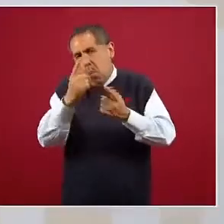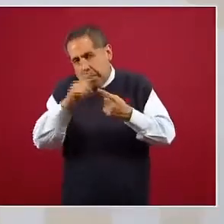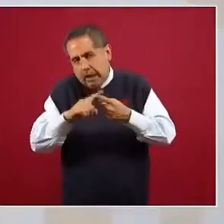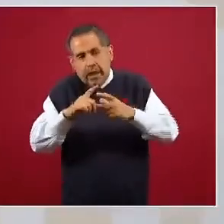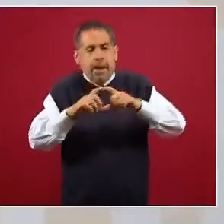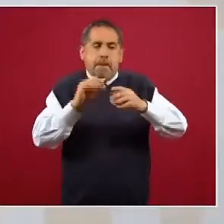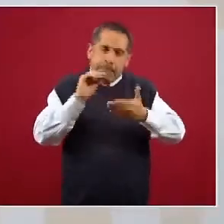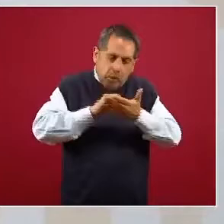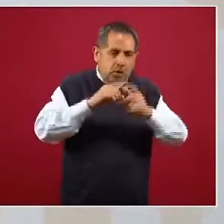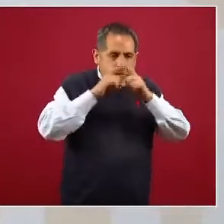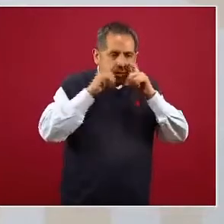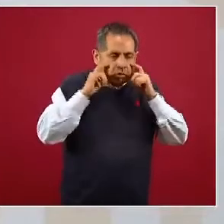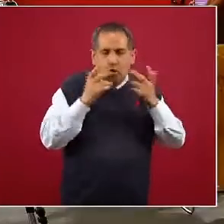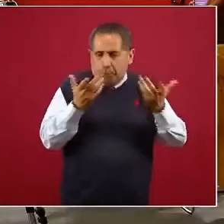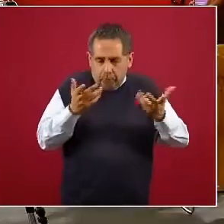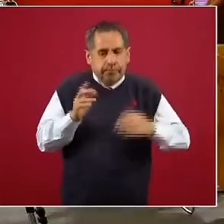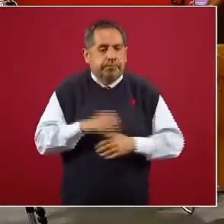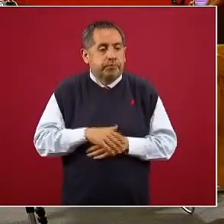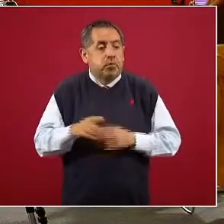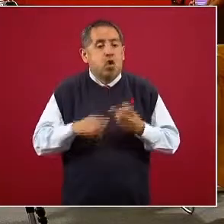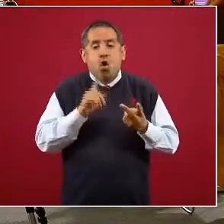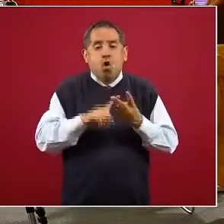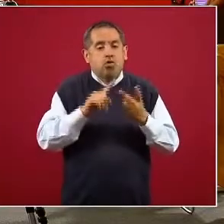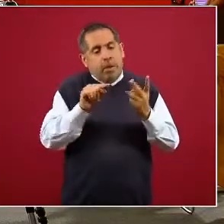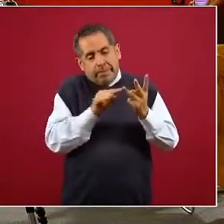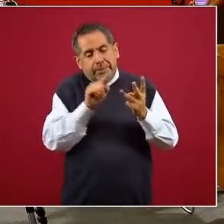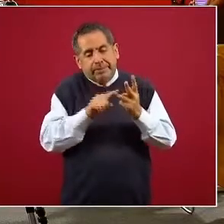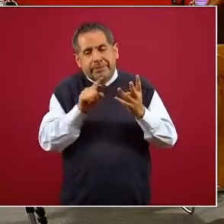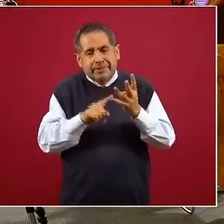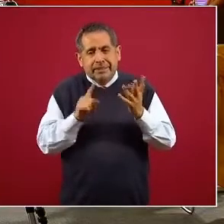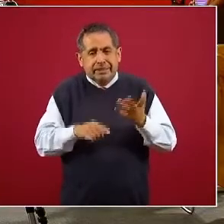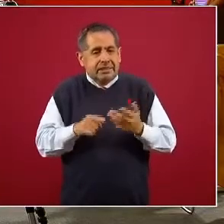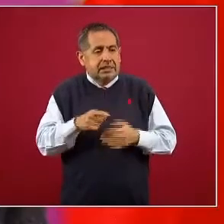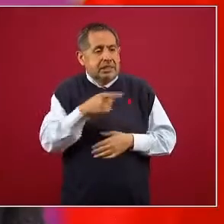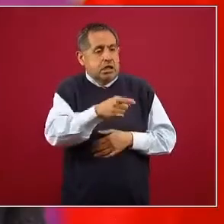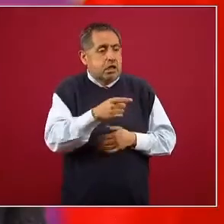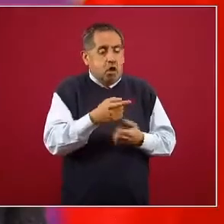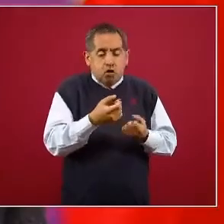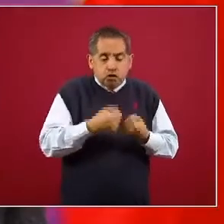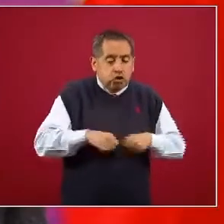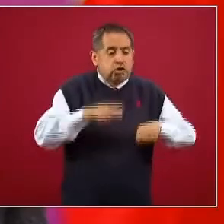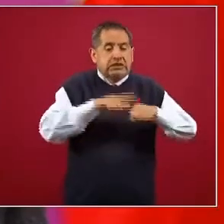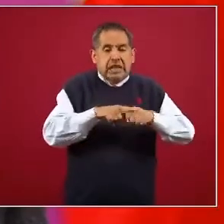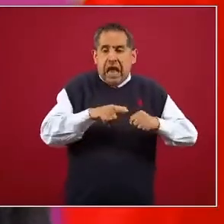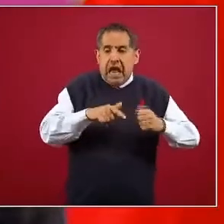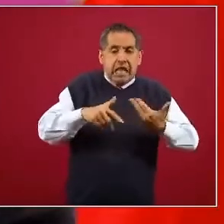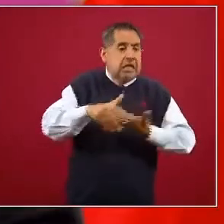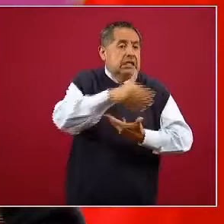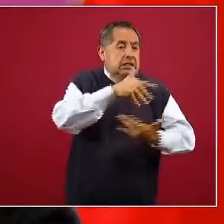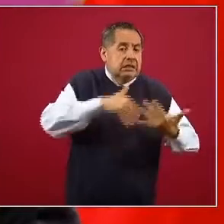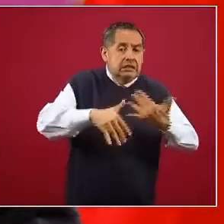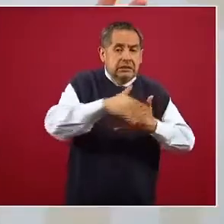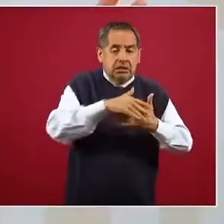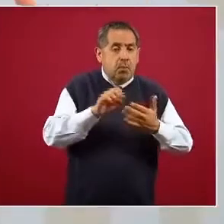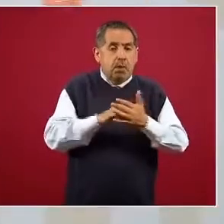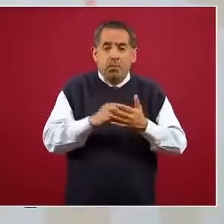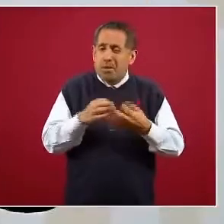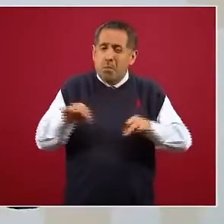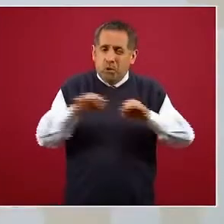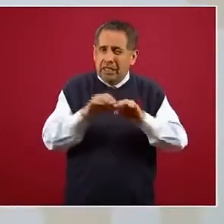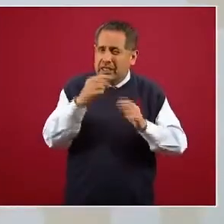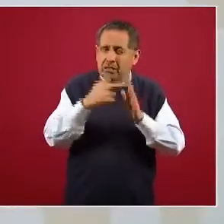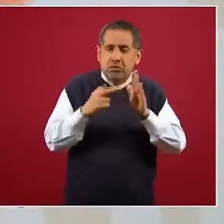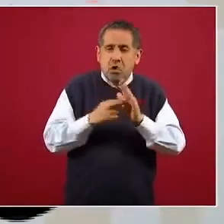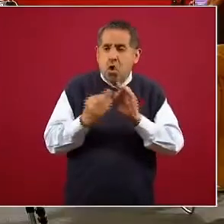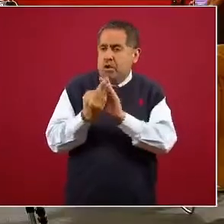ellas. Y otras muy dependientes de la conducta social, la sana distancia